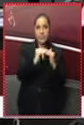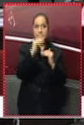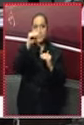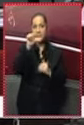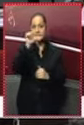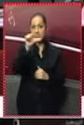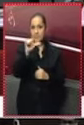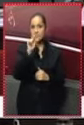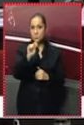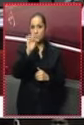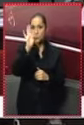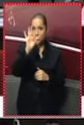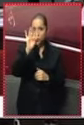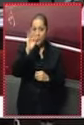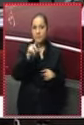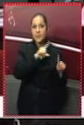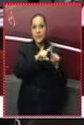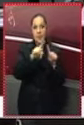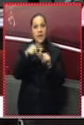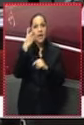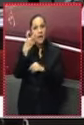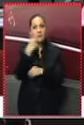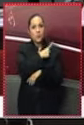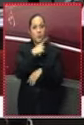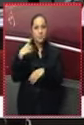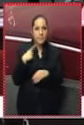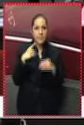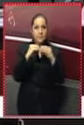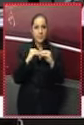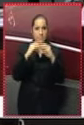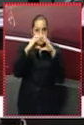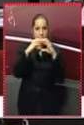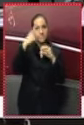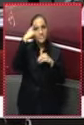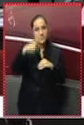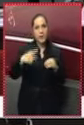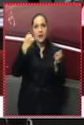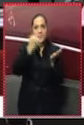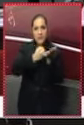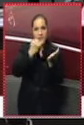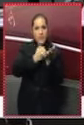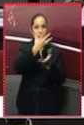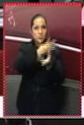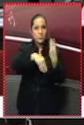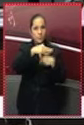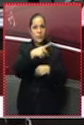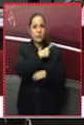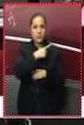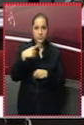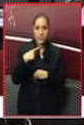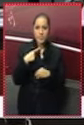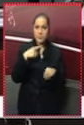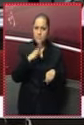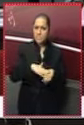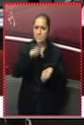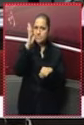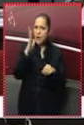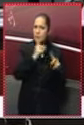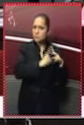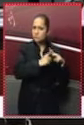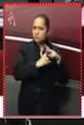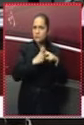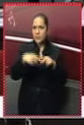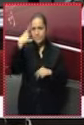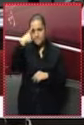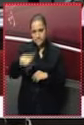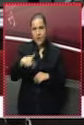este hecho, se aumentarán significativamente los ingresos y se corrige la subestimación que tenía el cálculo del